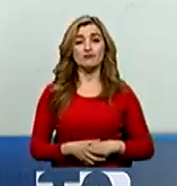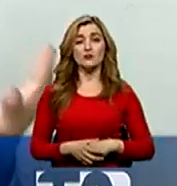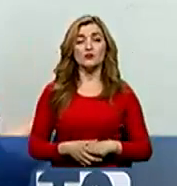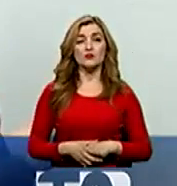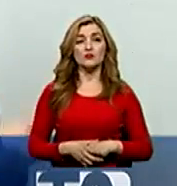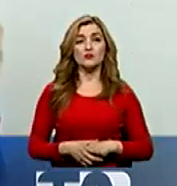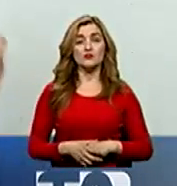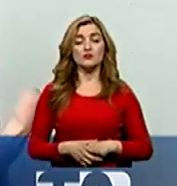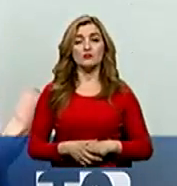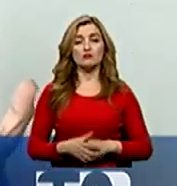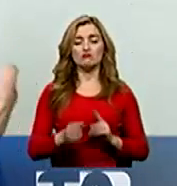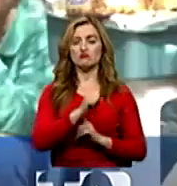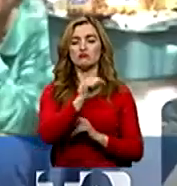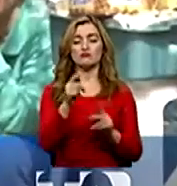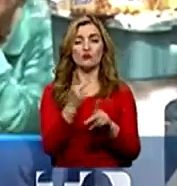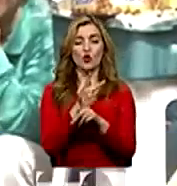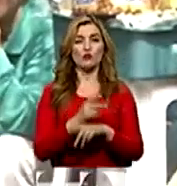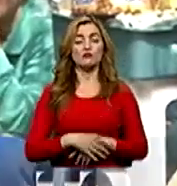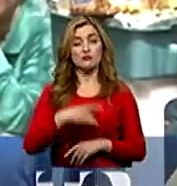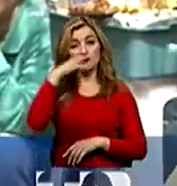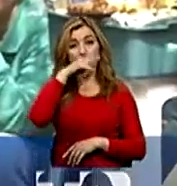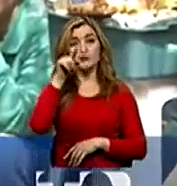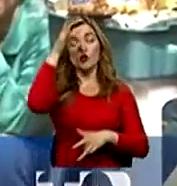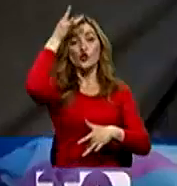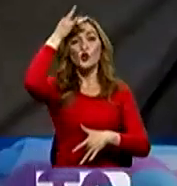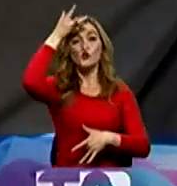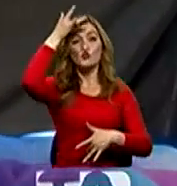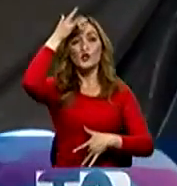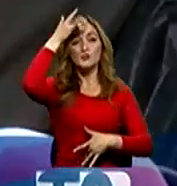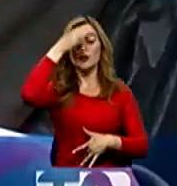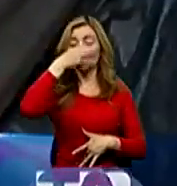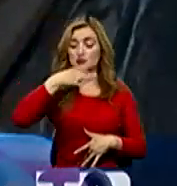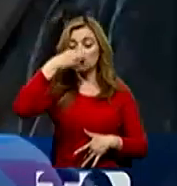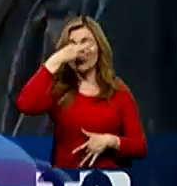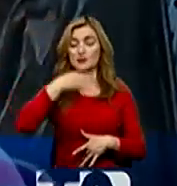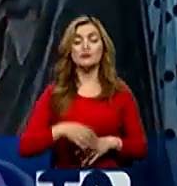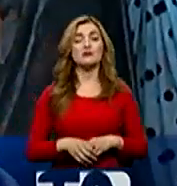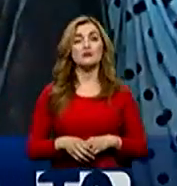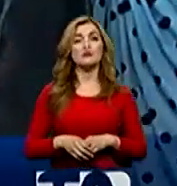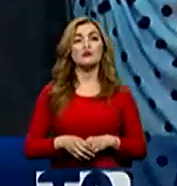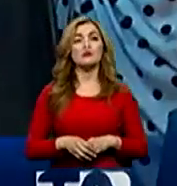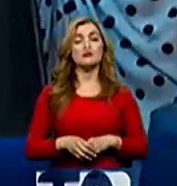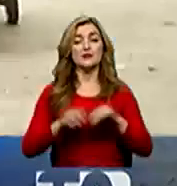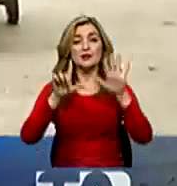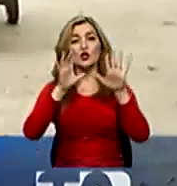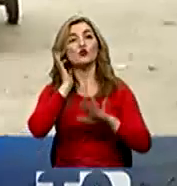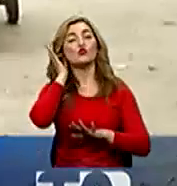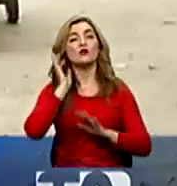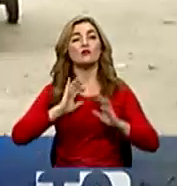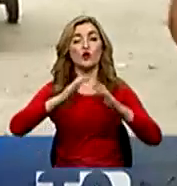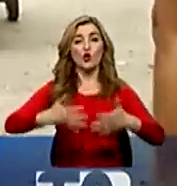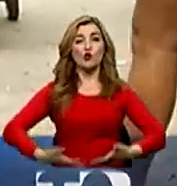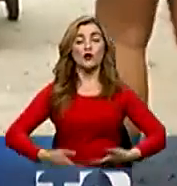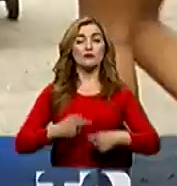la situación puede agravarse aún más. Los niños están enfermos, tienen gripe. También ahora hay 7 mujeres embarazadas y